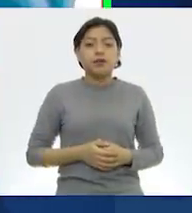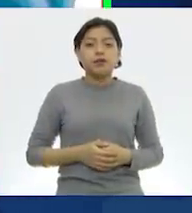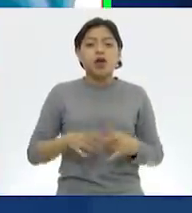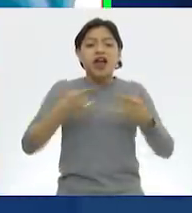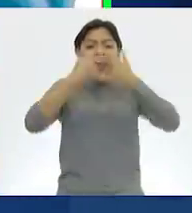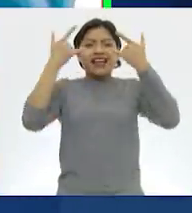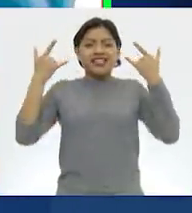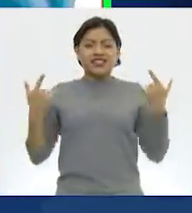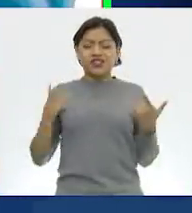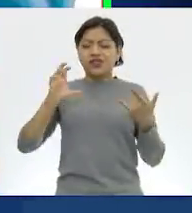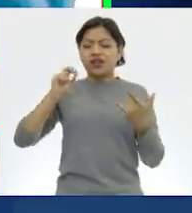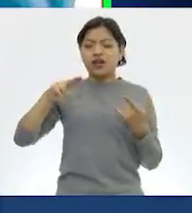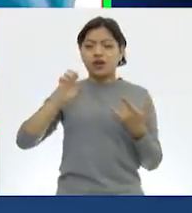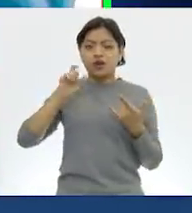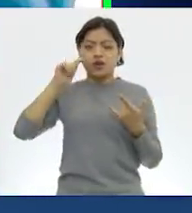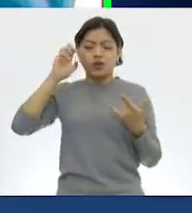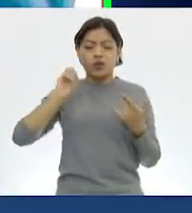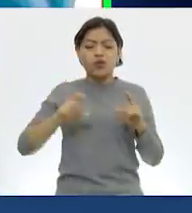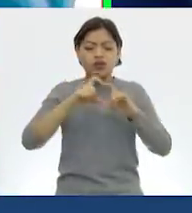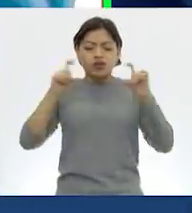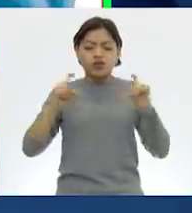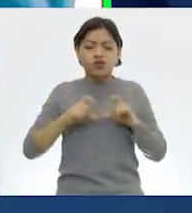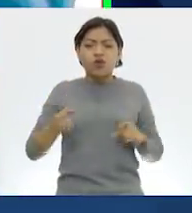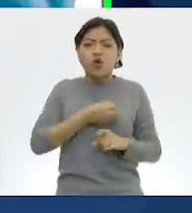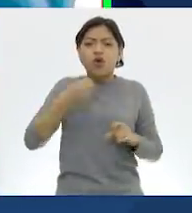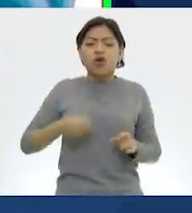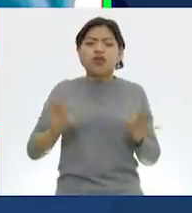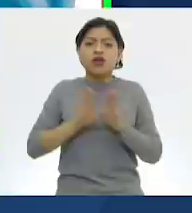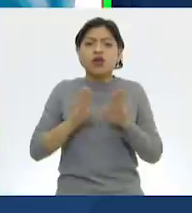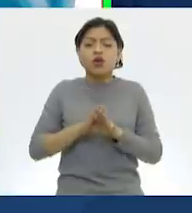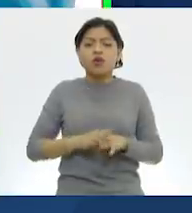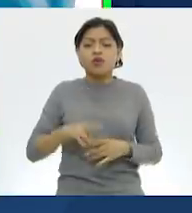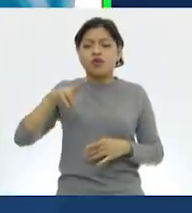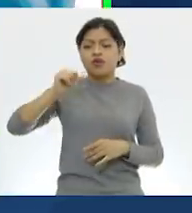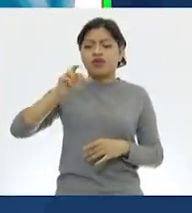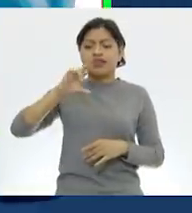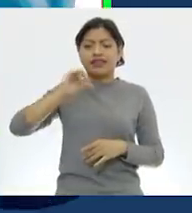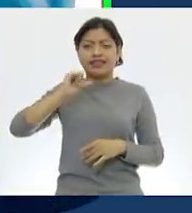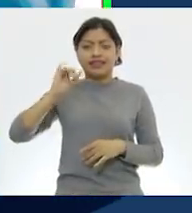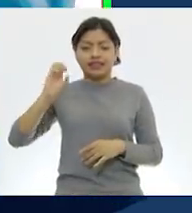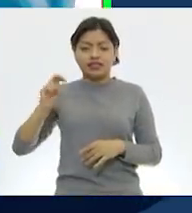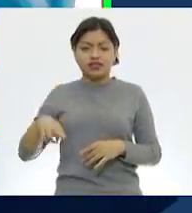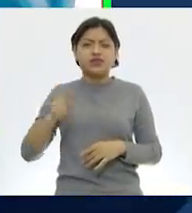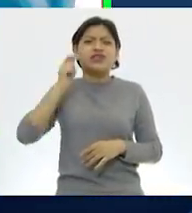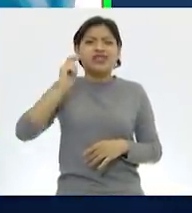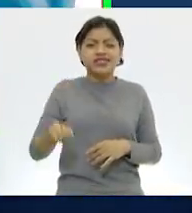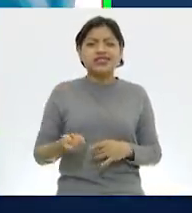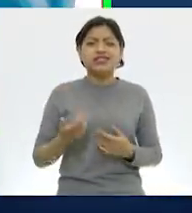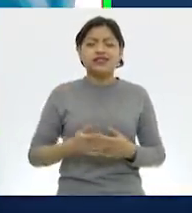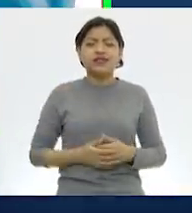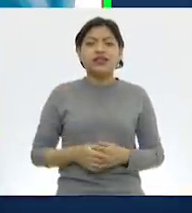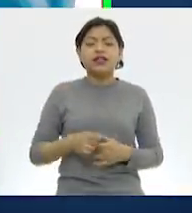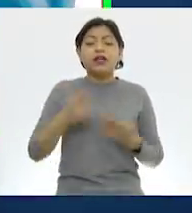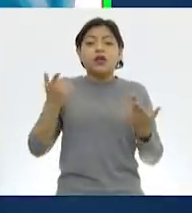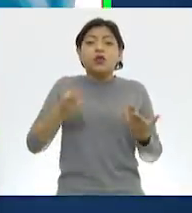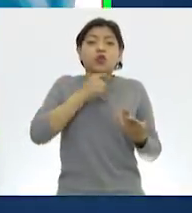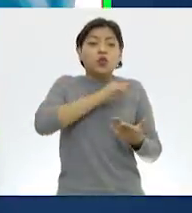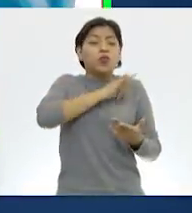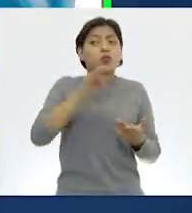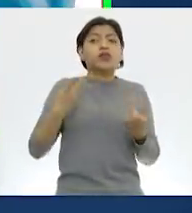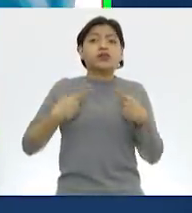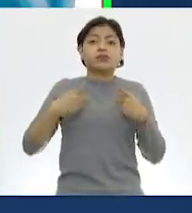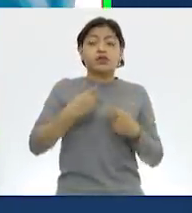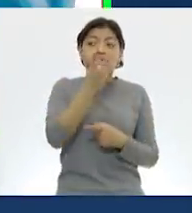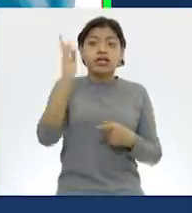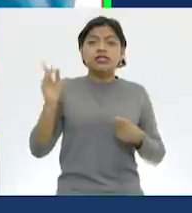un cuento? ¿Qué entiendes por narración? ¿Qué es una descripción? ¿Podrías platicar sobre